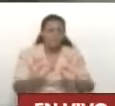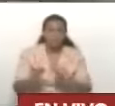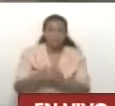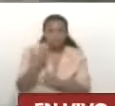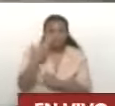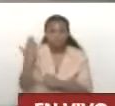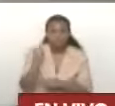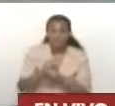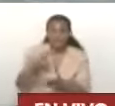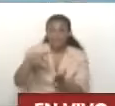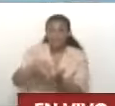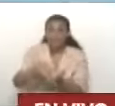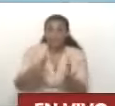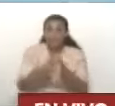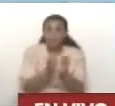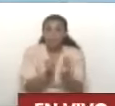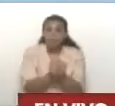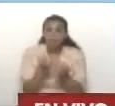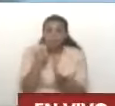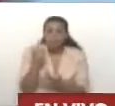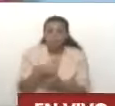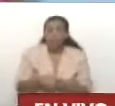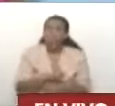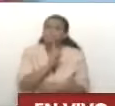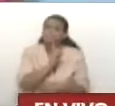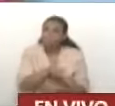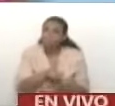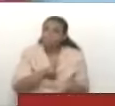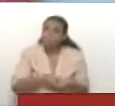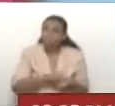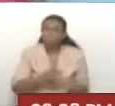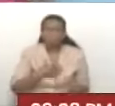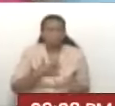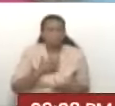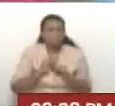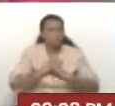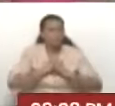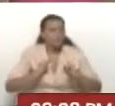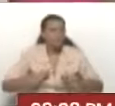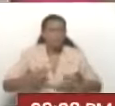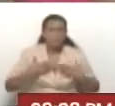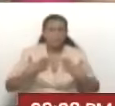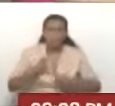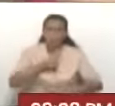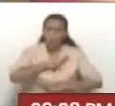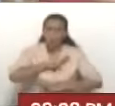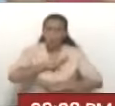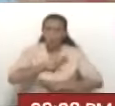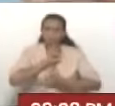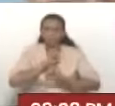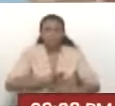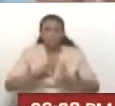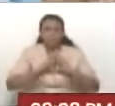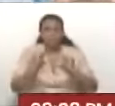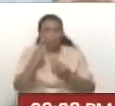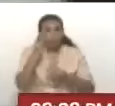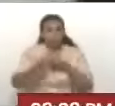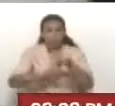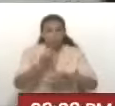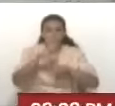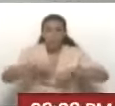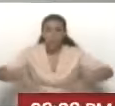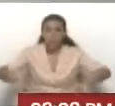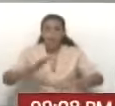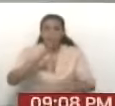Anzuategui. Ciertamente, pues, nos sentimos sumamente felices, complacidos de todo lo que se ha hecho en este CDI Alberto